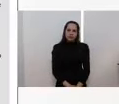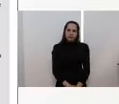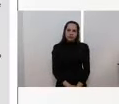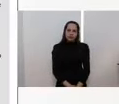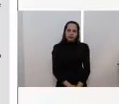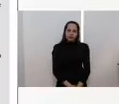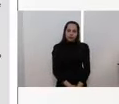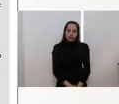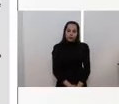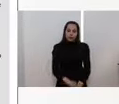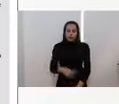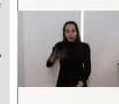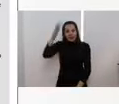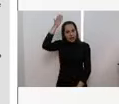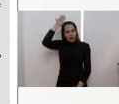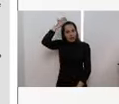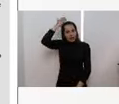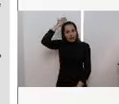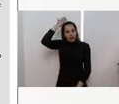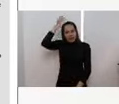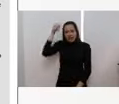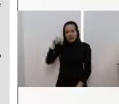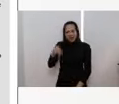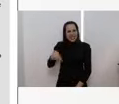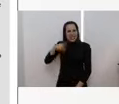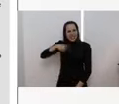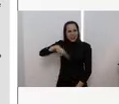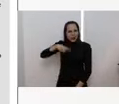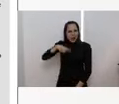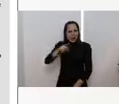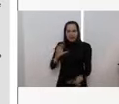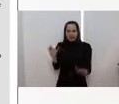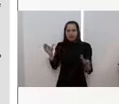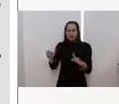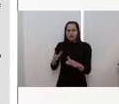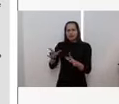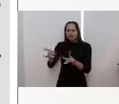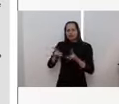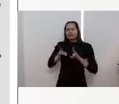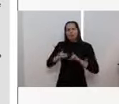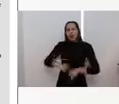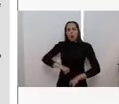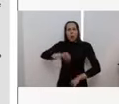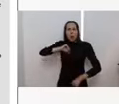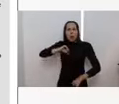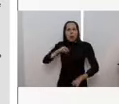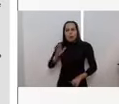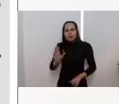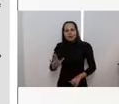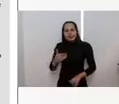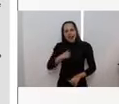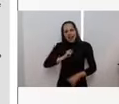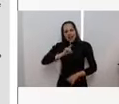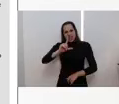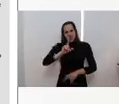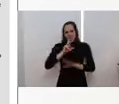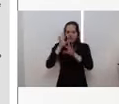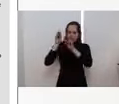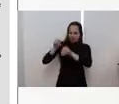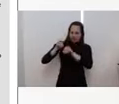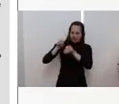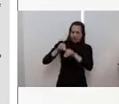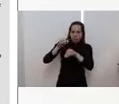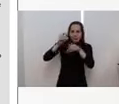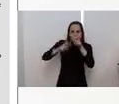nuestra escuela de enfermería que es algo que nos llena de orgullo ha sido también líder en la formación de un